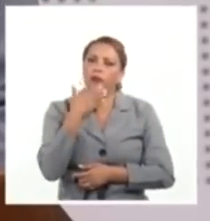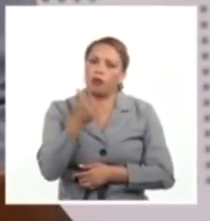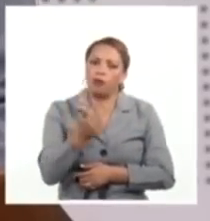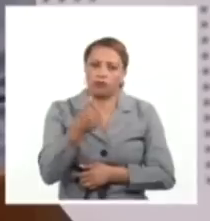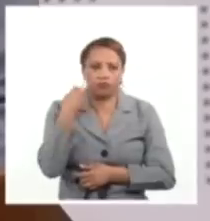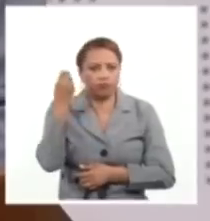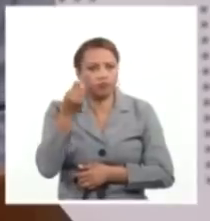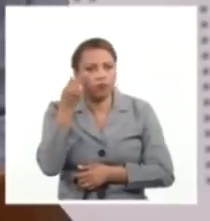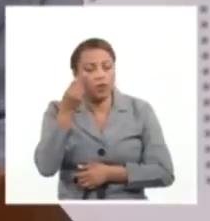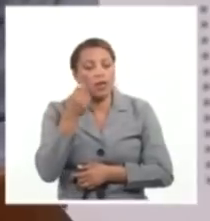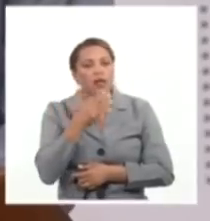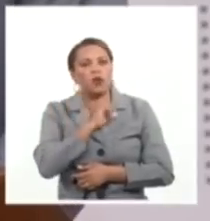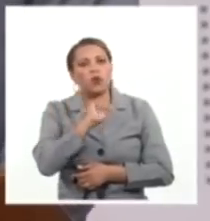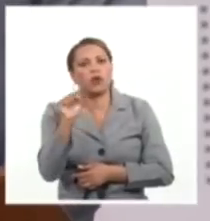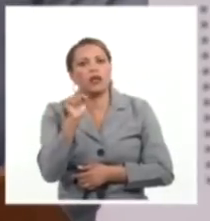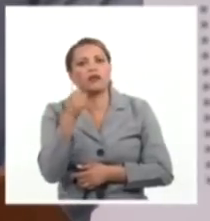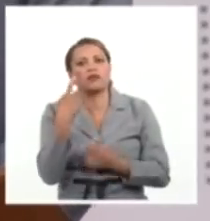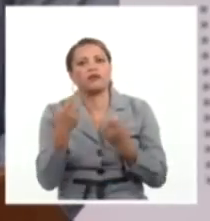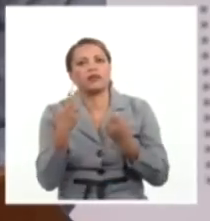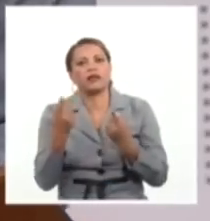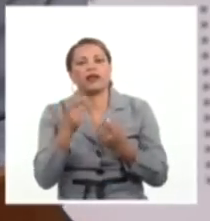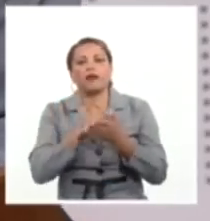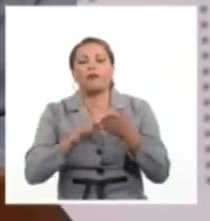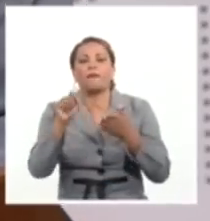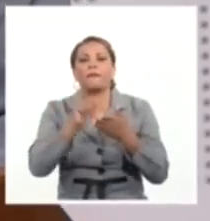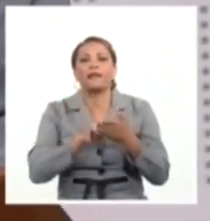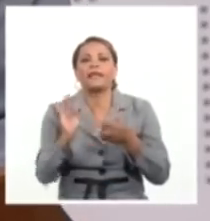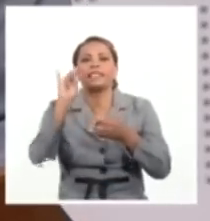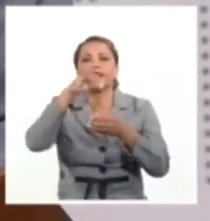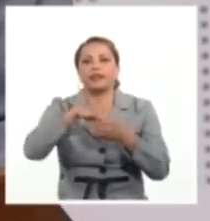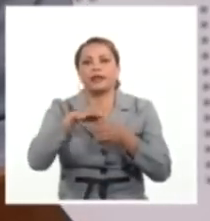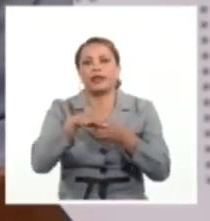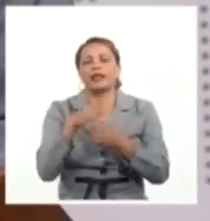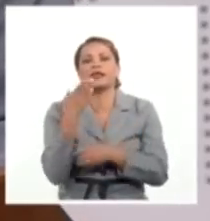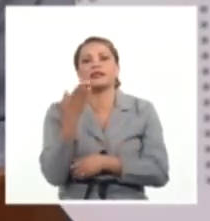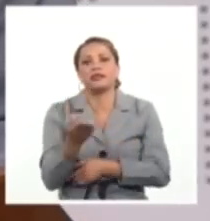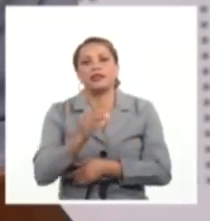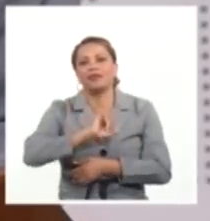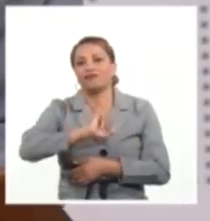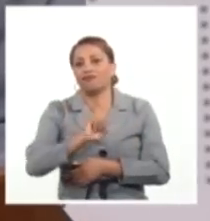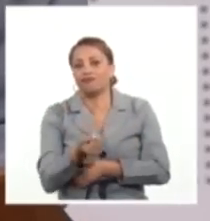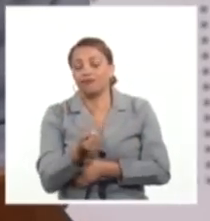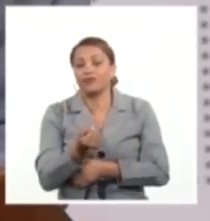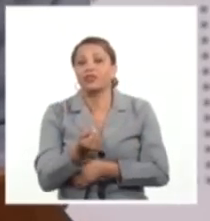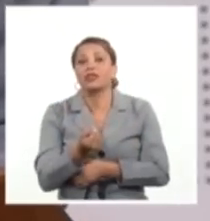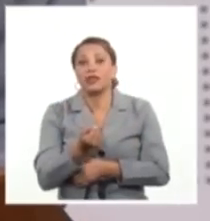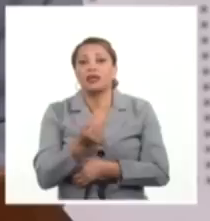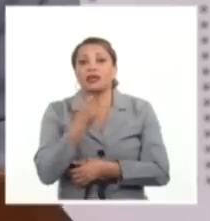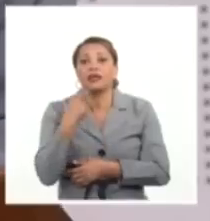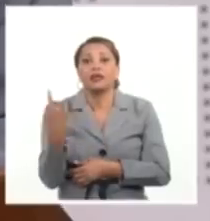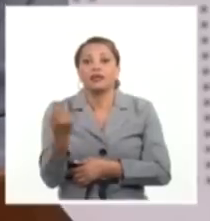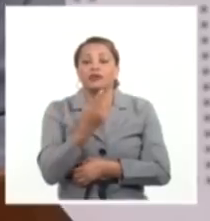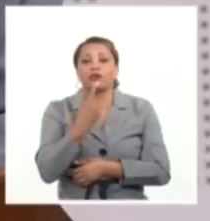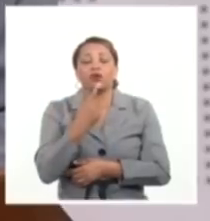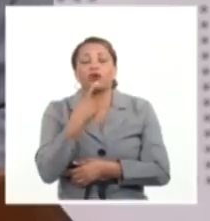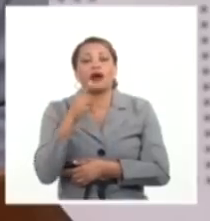pero lograrlo demanda más que un plan integral. Exige sacudir la inercia, desterrar el